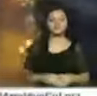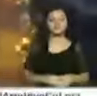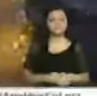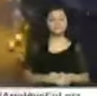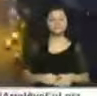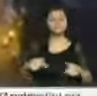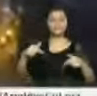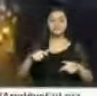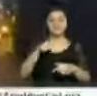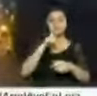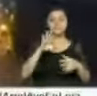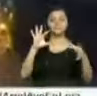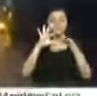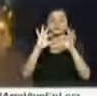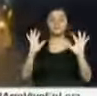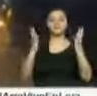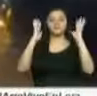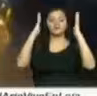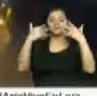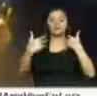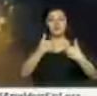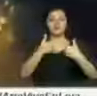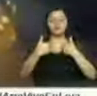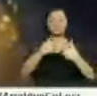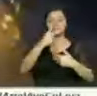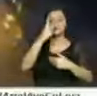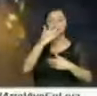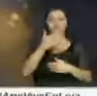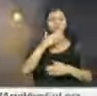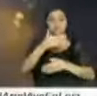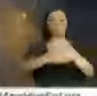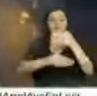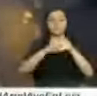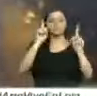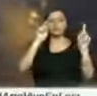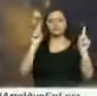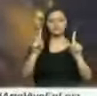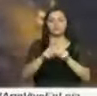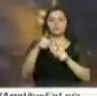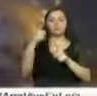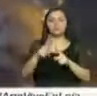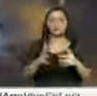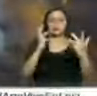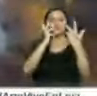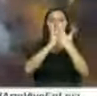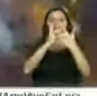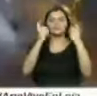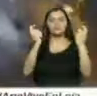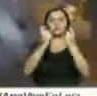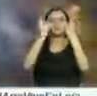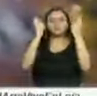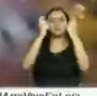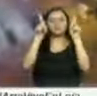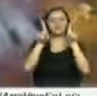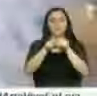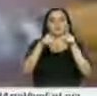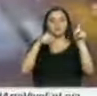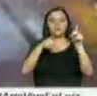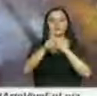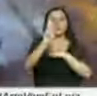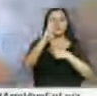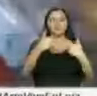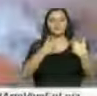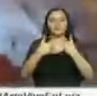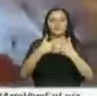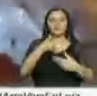La realización del Festival de Artes Vivas de Loja coincide, así hemos visto, con la inauguración de este